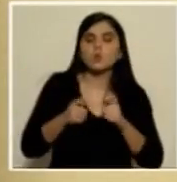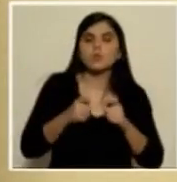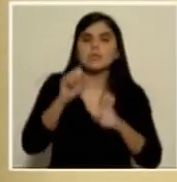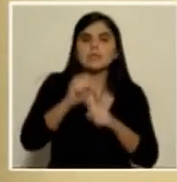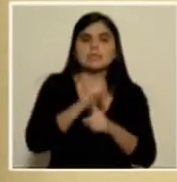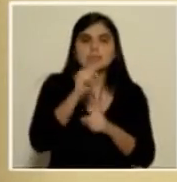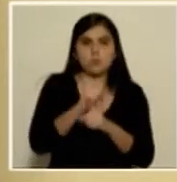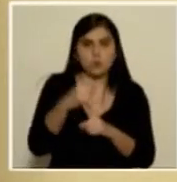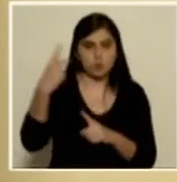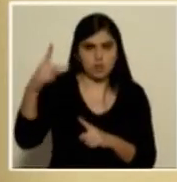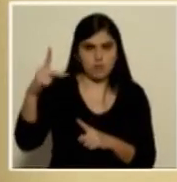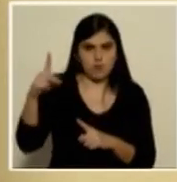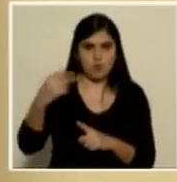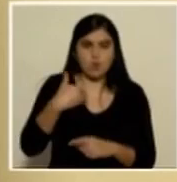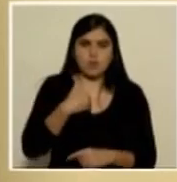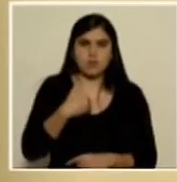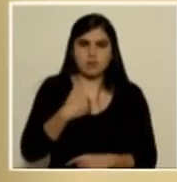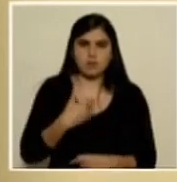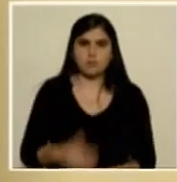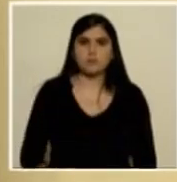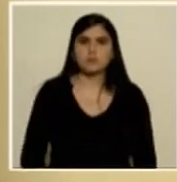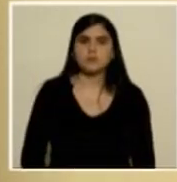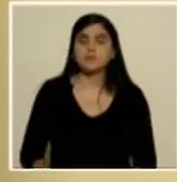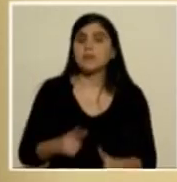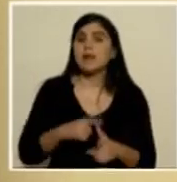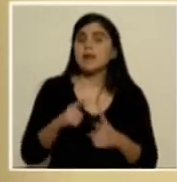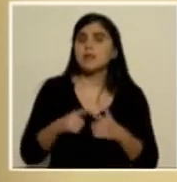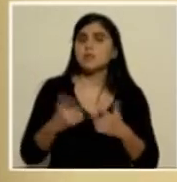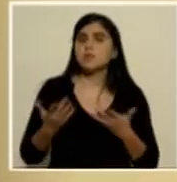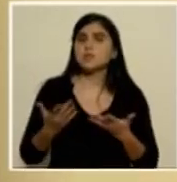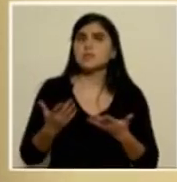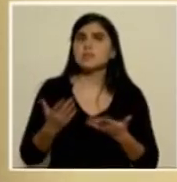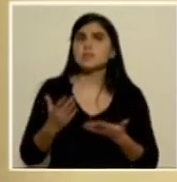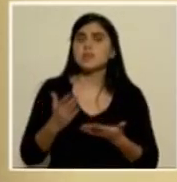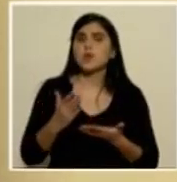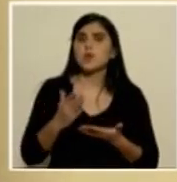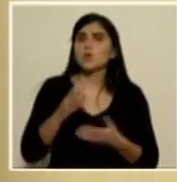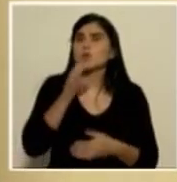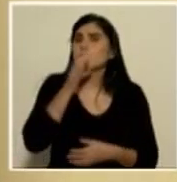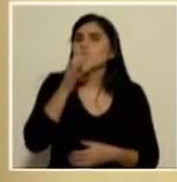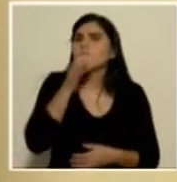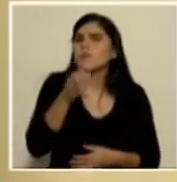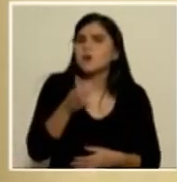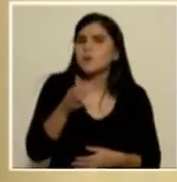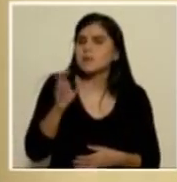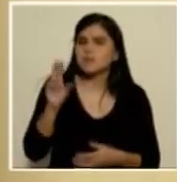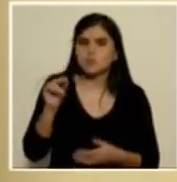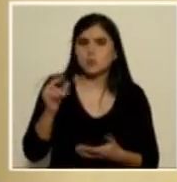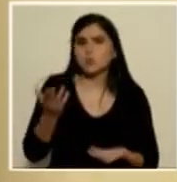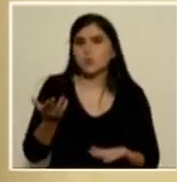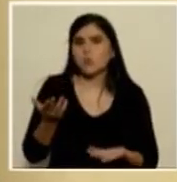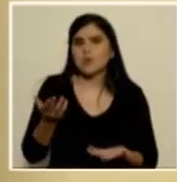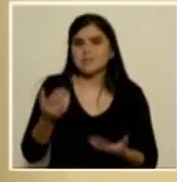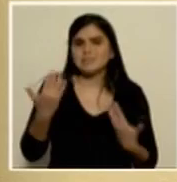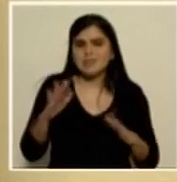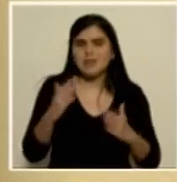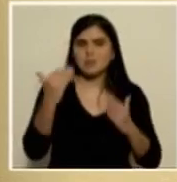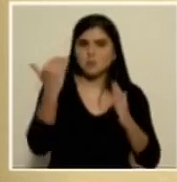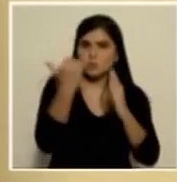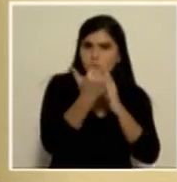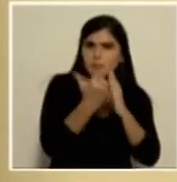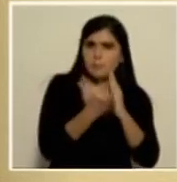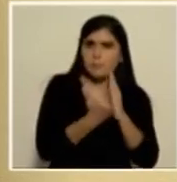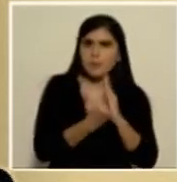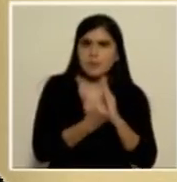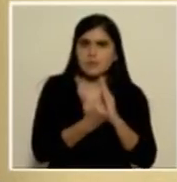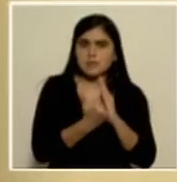estamos teniendo. Entonces realmente no es solo una recomendación, es una medida que está establecida bajo un